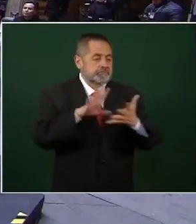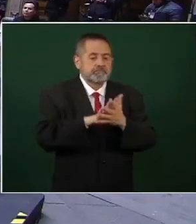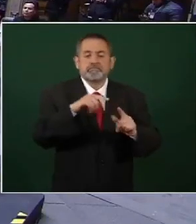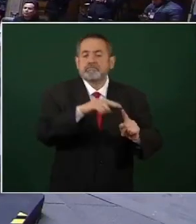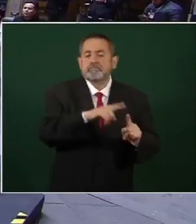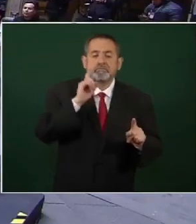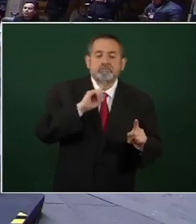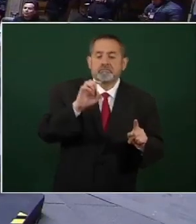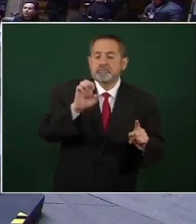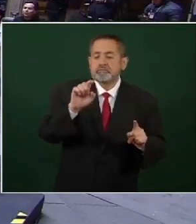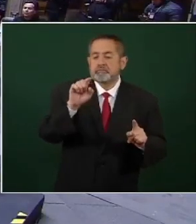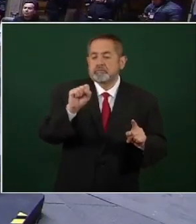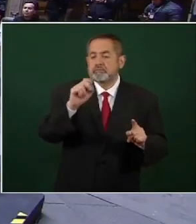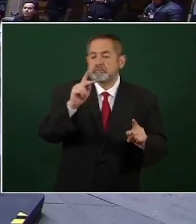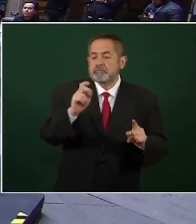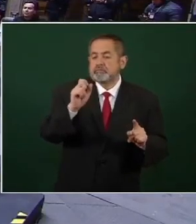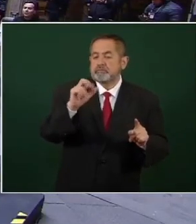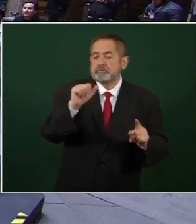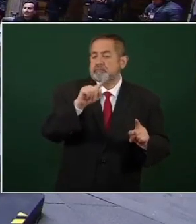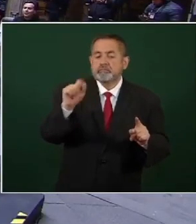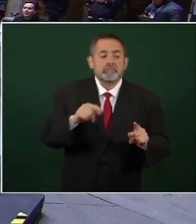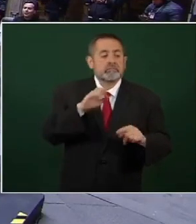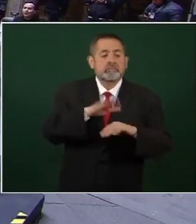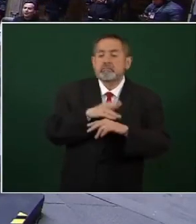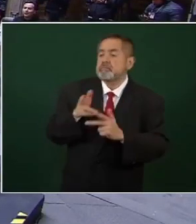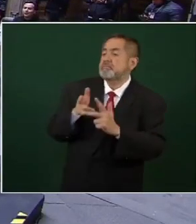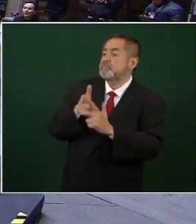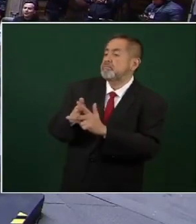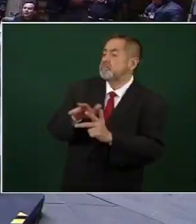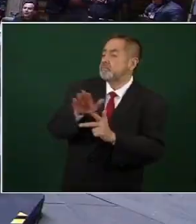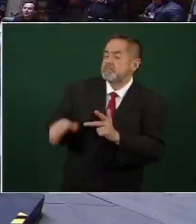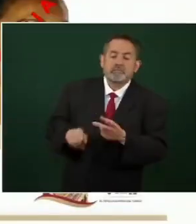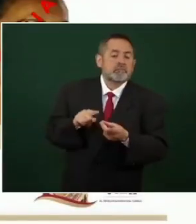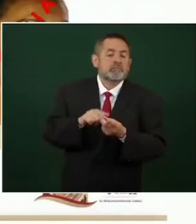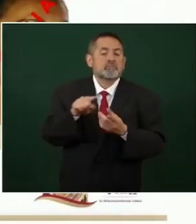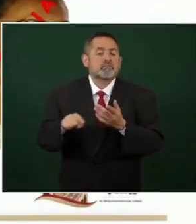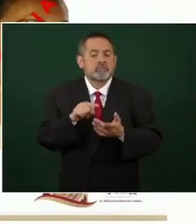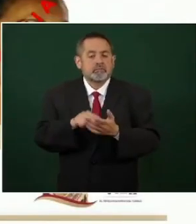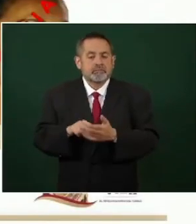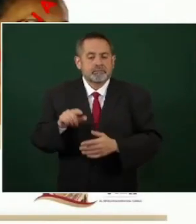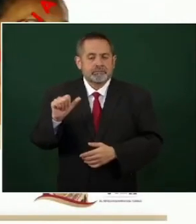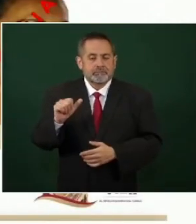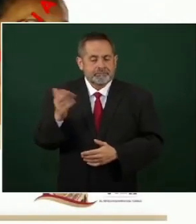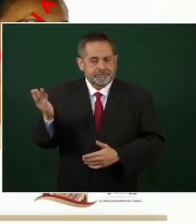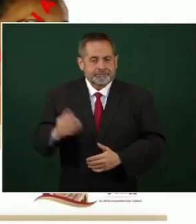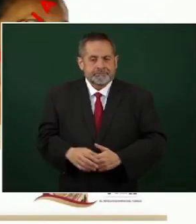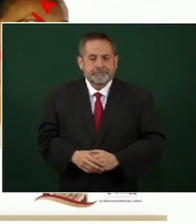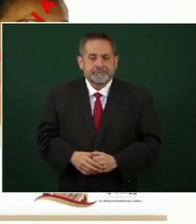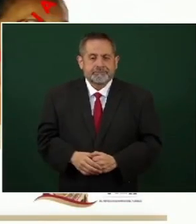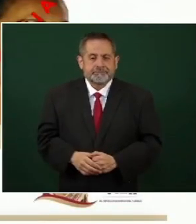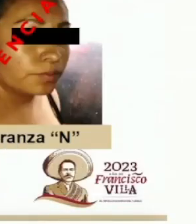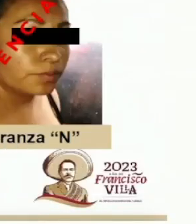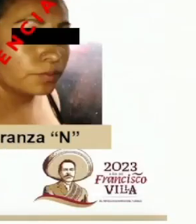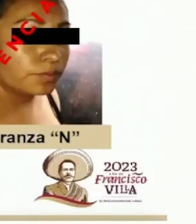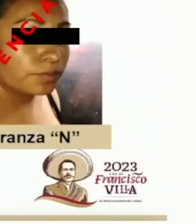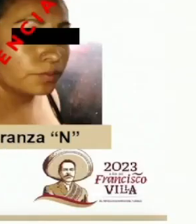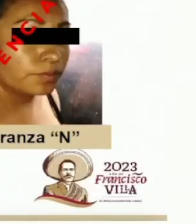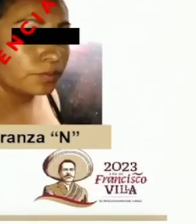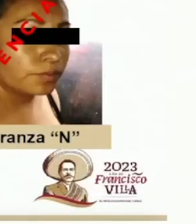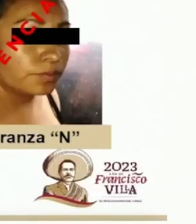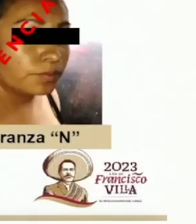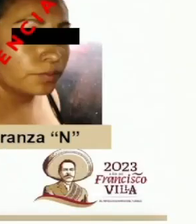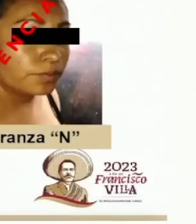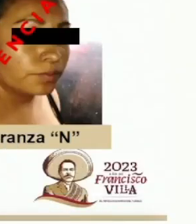N. por el delito de homicidio, esto por los hechos ocurridos en la Plaza Arts, donde fallecieron dos ciudadanos